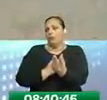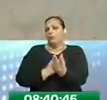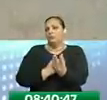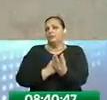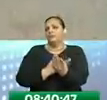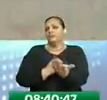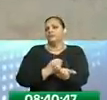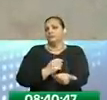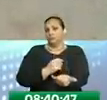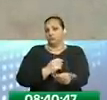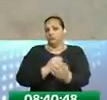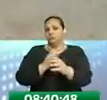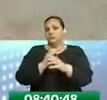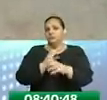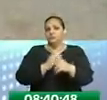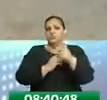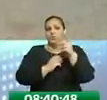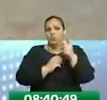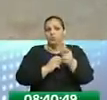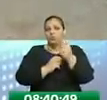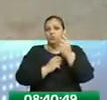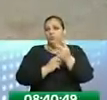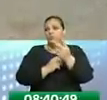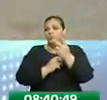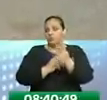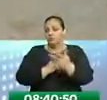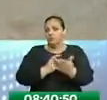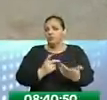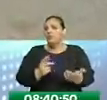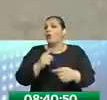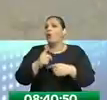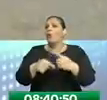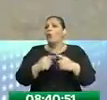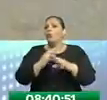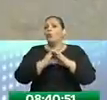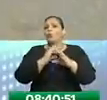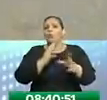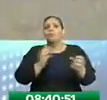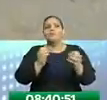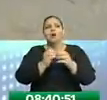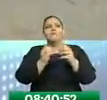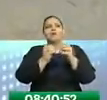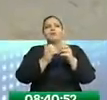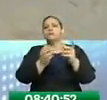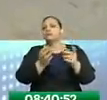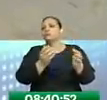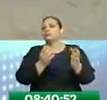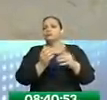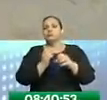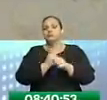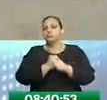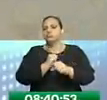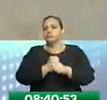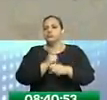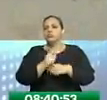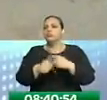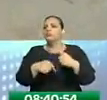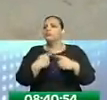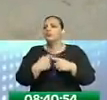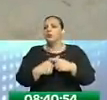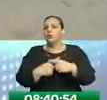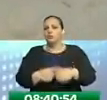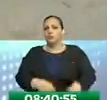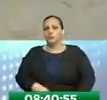las unidades? ¿Y cuándo tú crees que se reactivaría o ya llegaría a la normalidad? Porque hay gente que sale